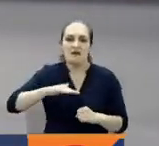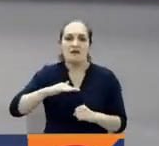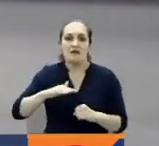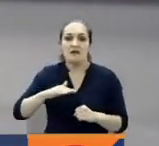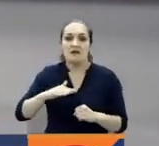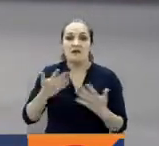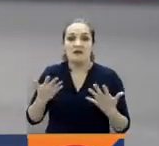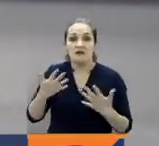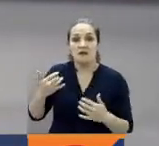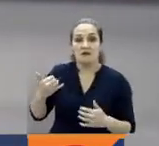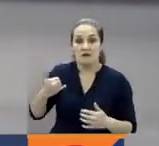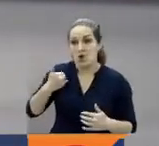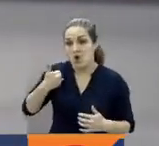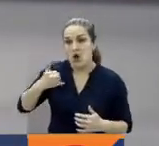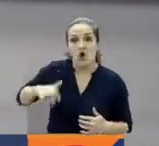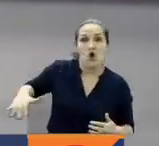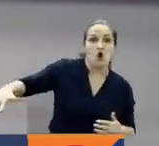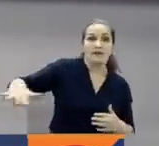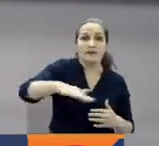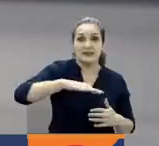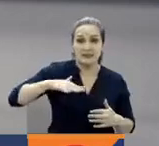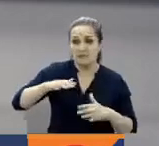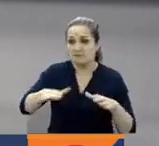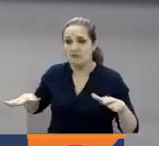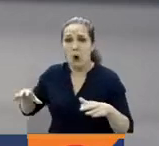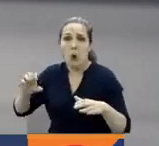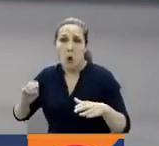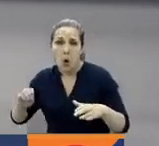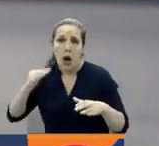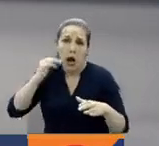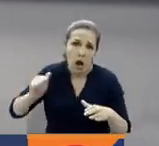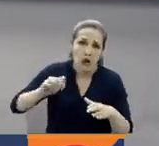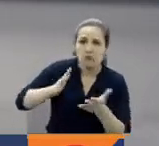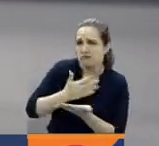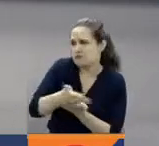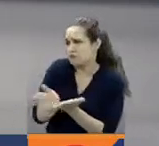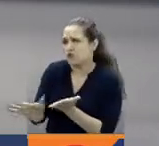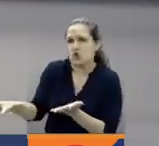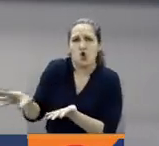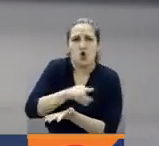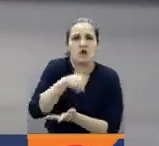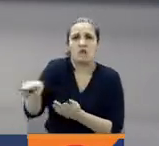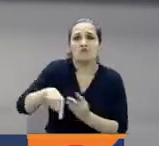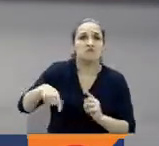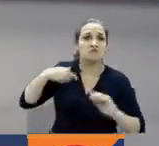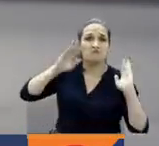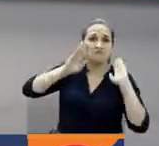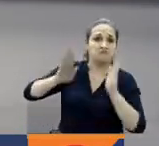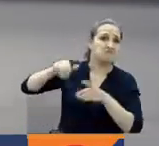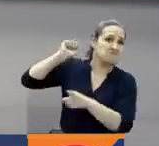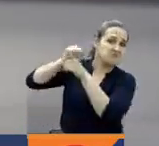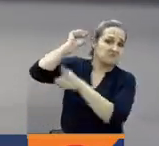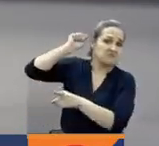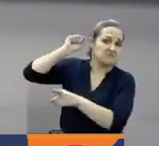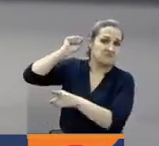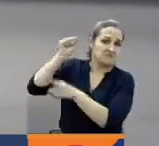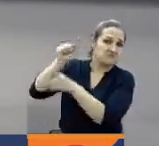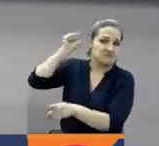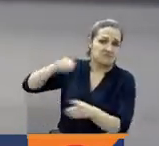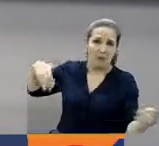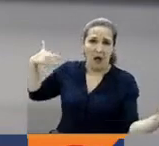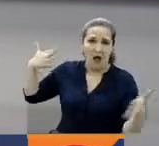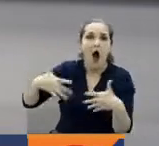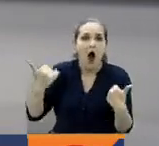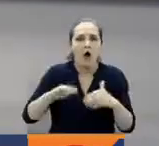histórica con las jóvenes. Eso quiere decir que era entendible que muchas personas no creyeran en